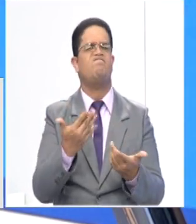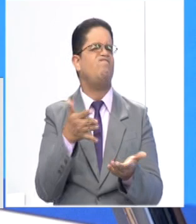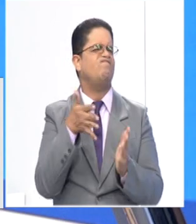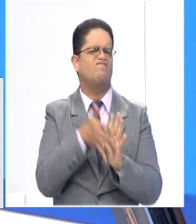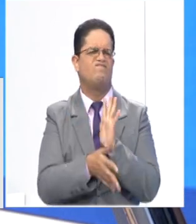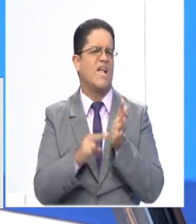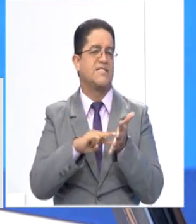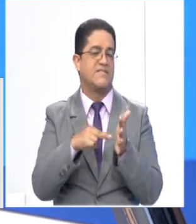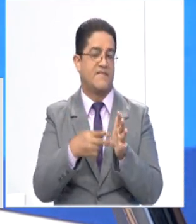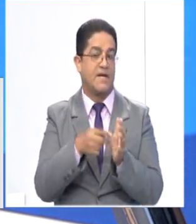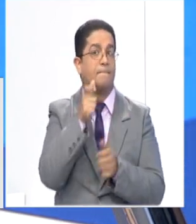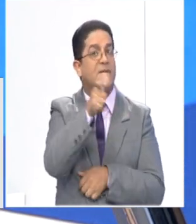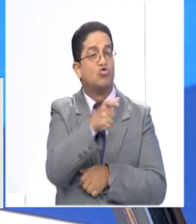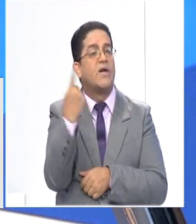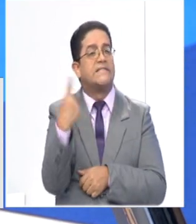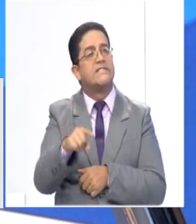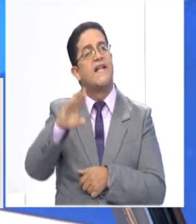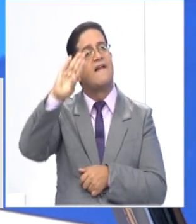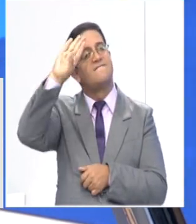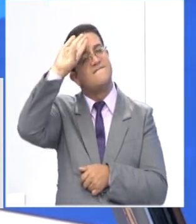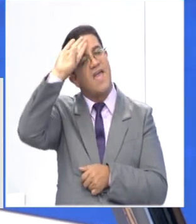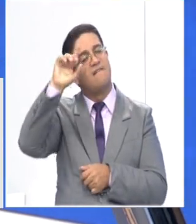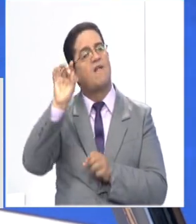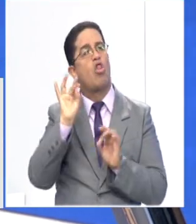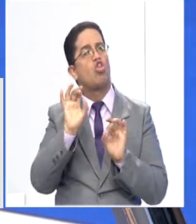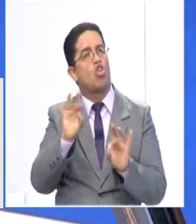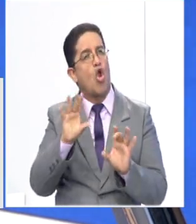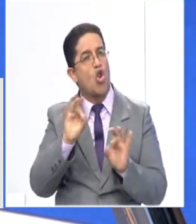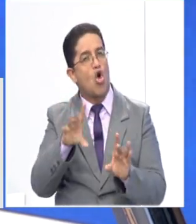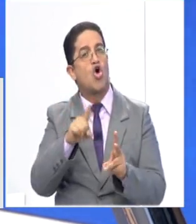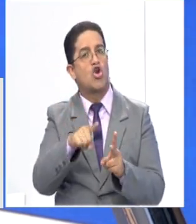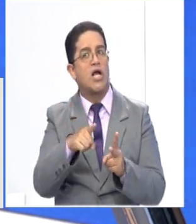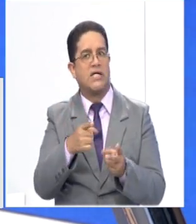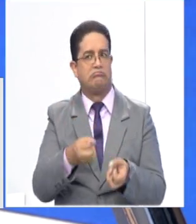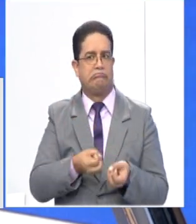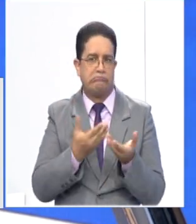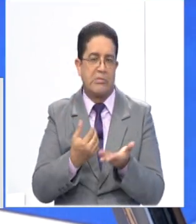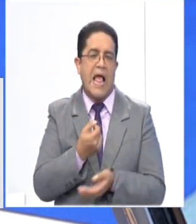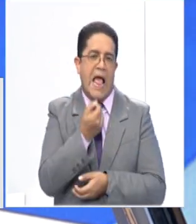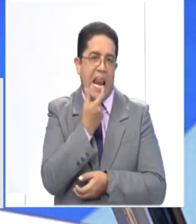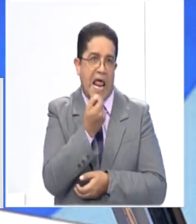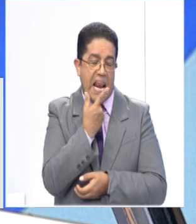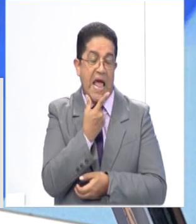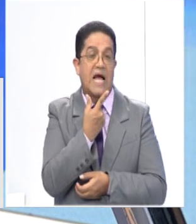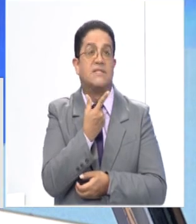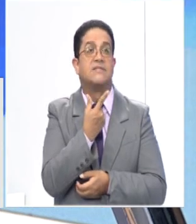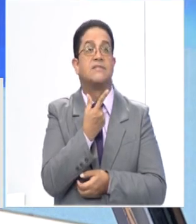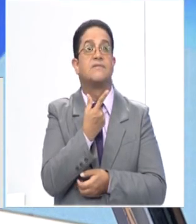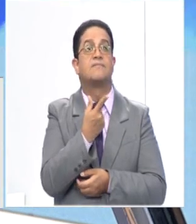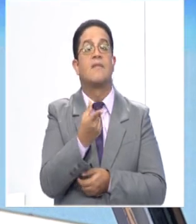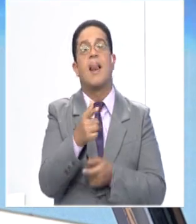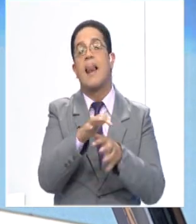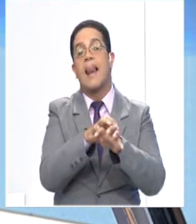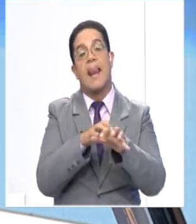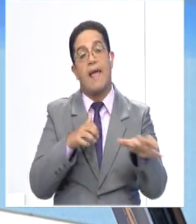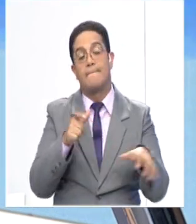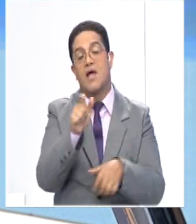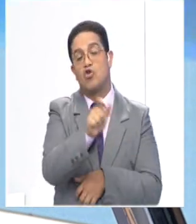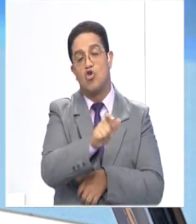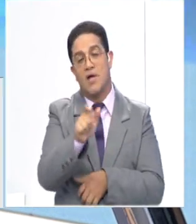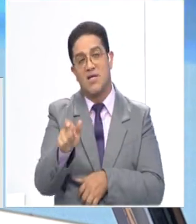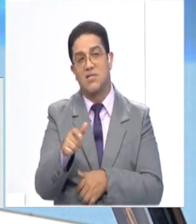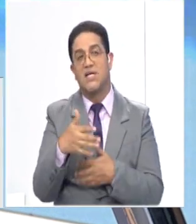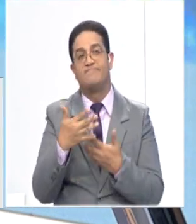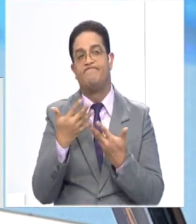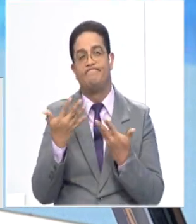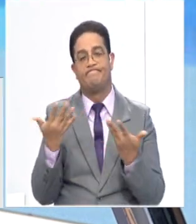Los pacientes que tienen fiebre, malestar general, dolor, se trata de una manera para estos síntomas. La mayoría de los casos